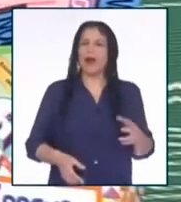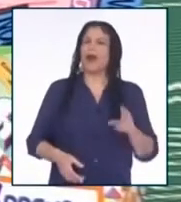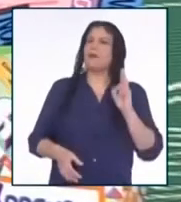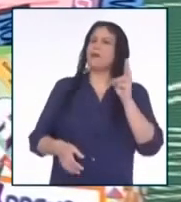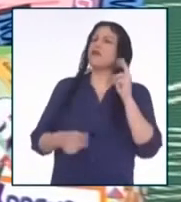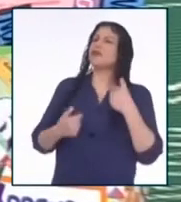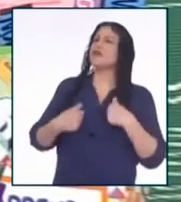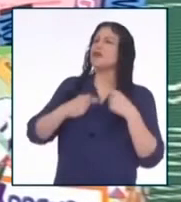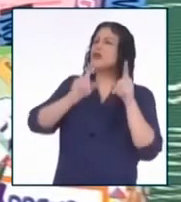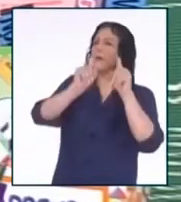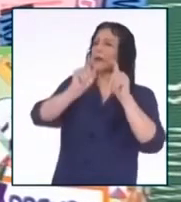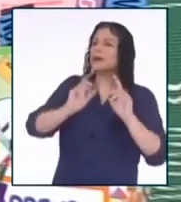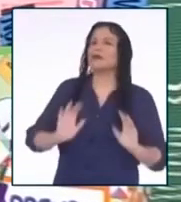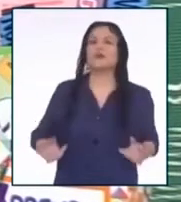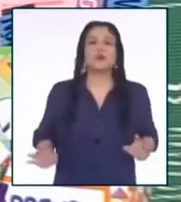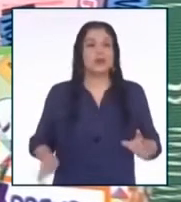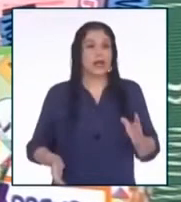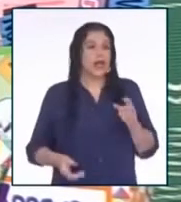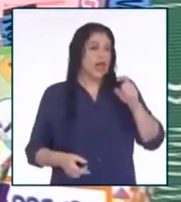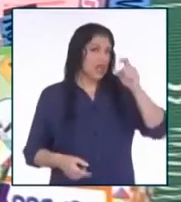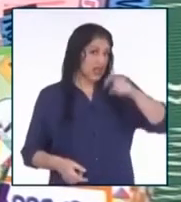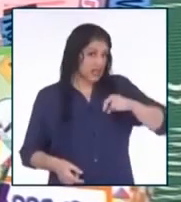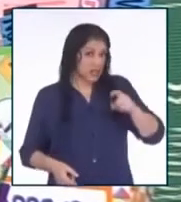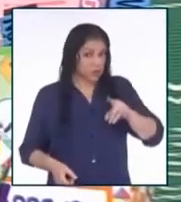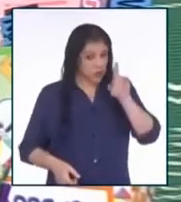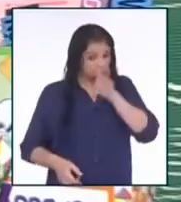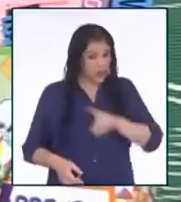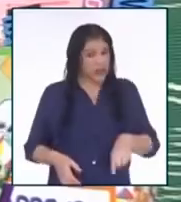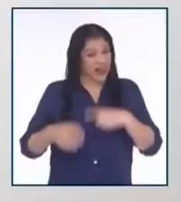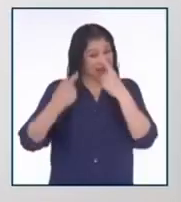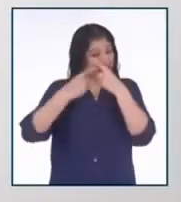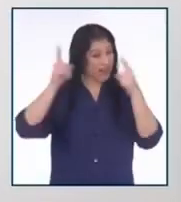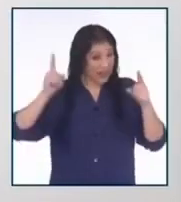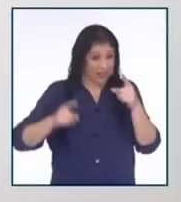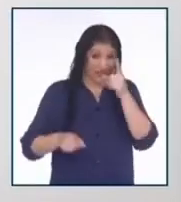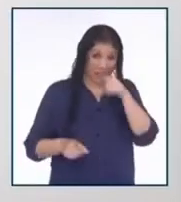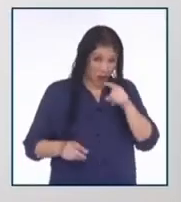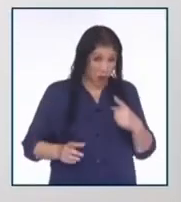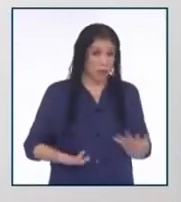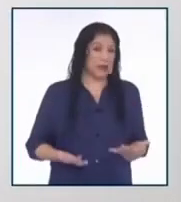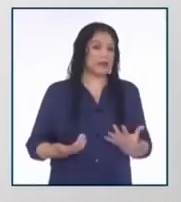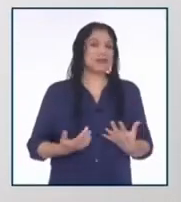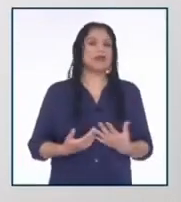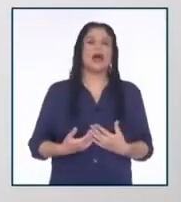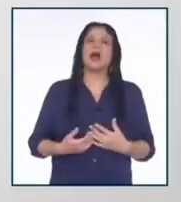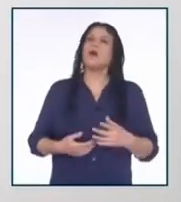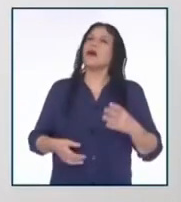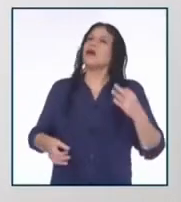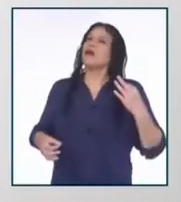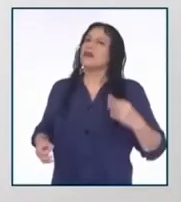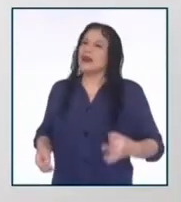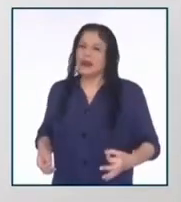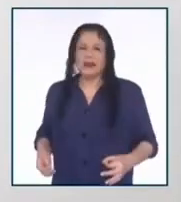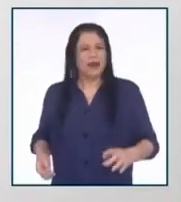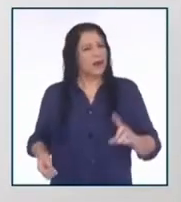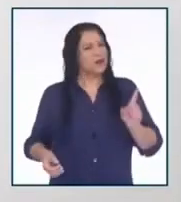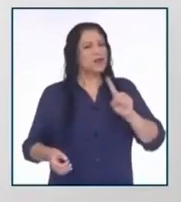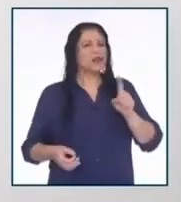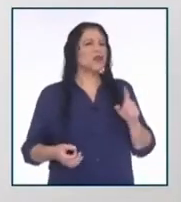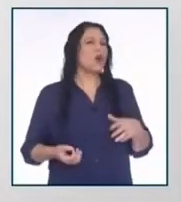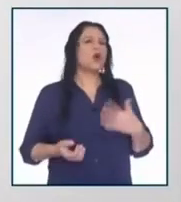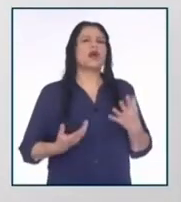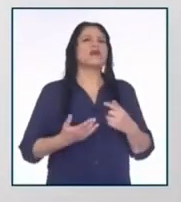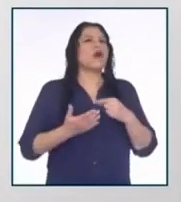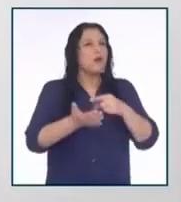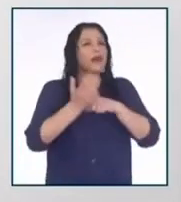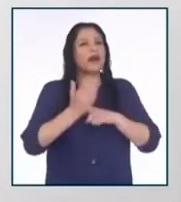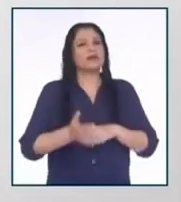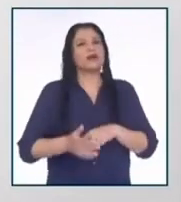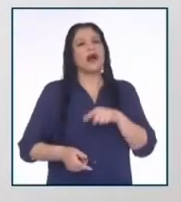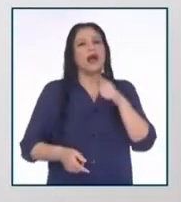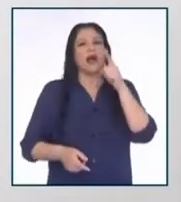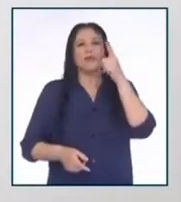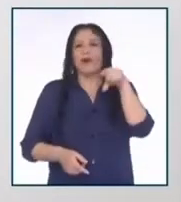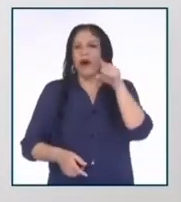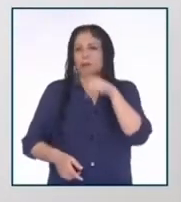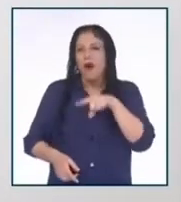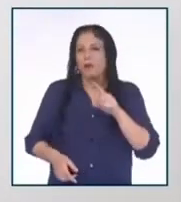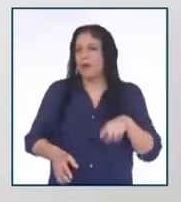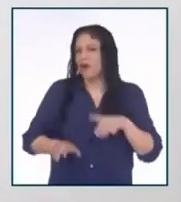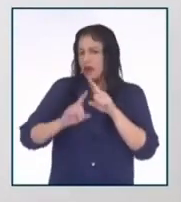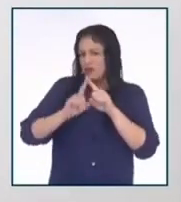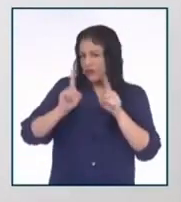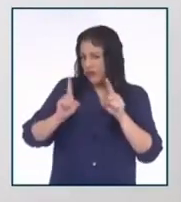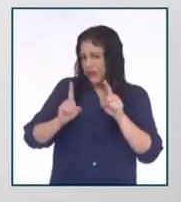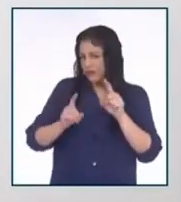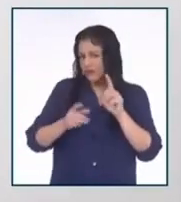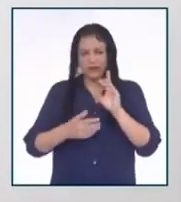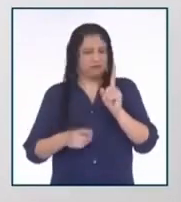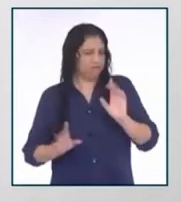Profesora, tengo una pregunta. ¿Debemos usar todos los tipos de coma? Bueno, en realidad no se trata de que estén obligados a usar todos los tipos